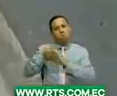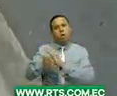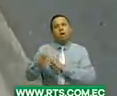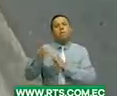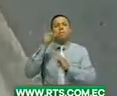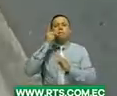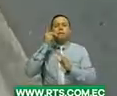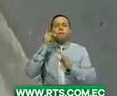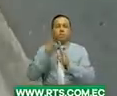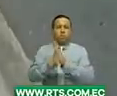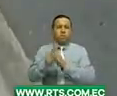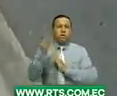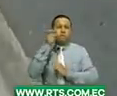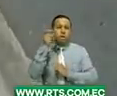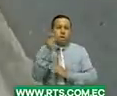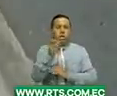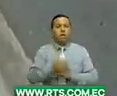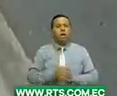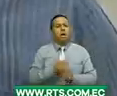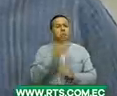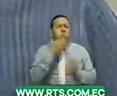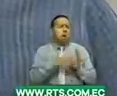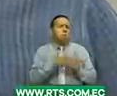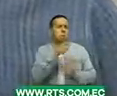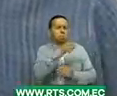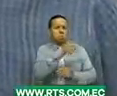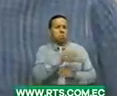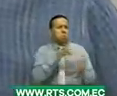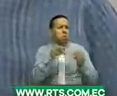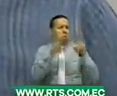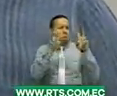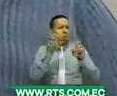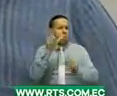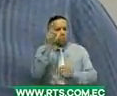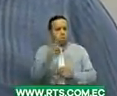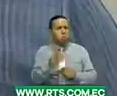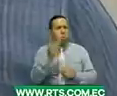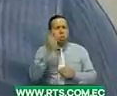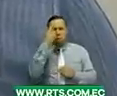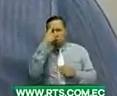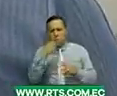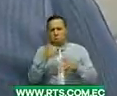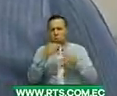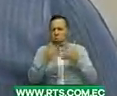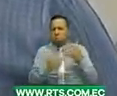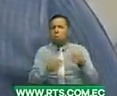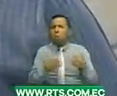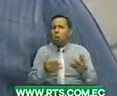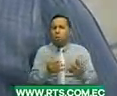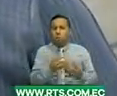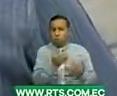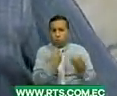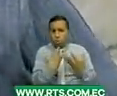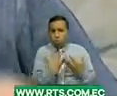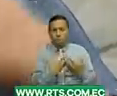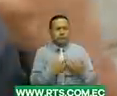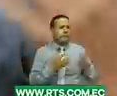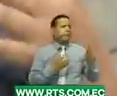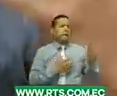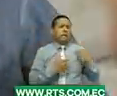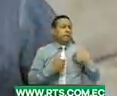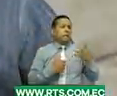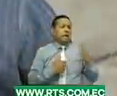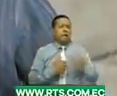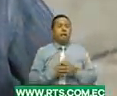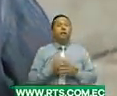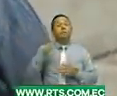fiscalía. ¿No le dio de pronto características de quién fue ese? No, no. Y de ahí, al frente donde